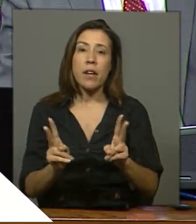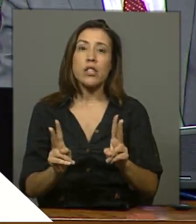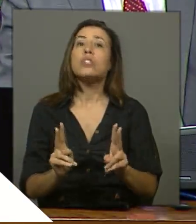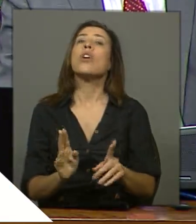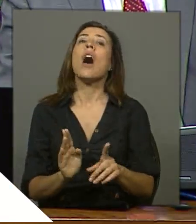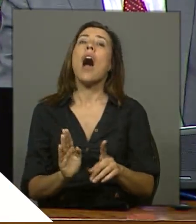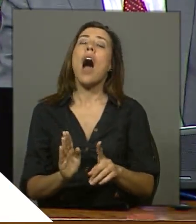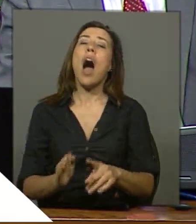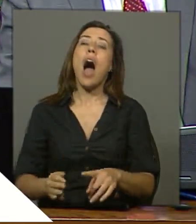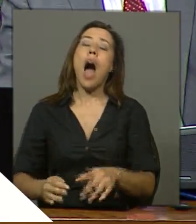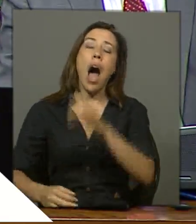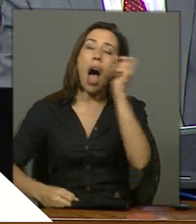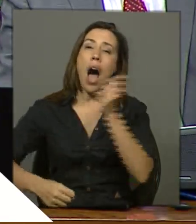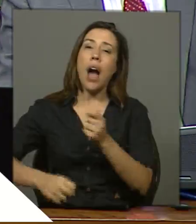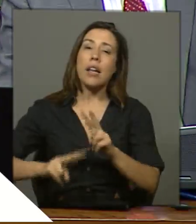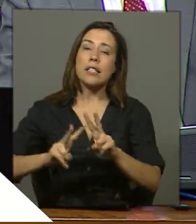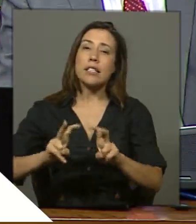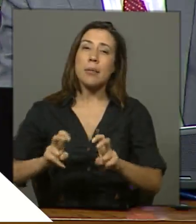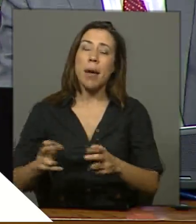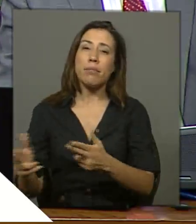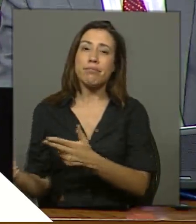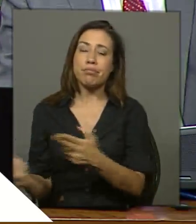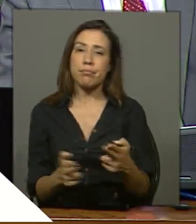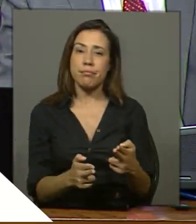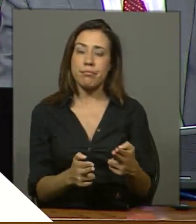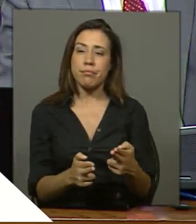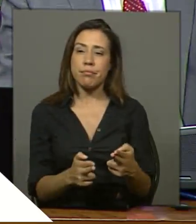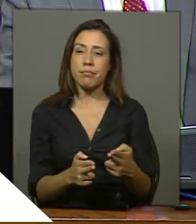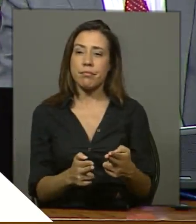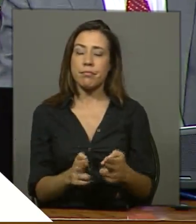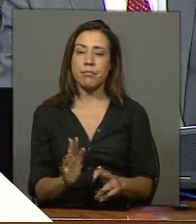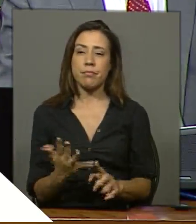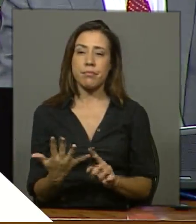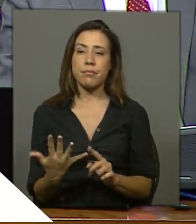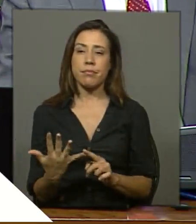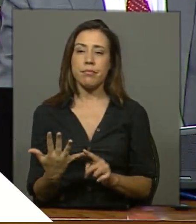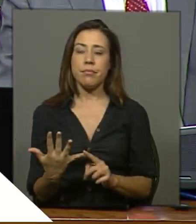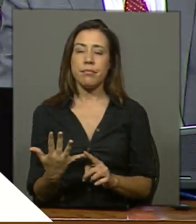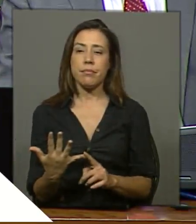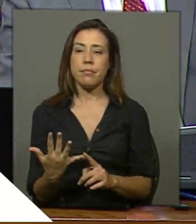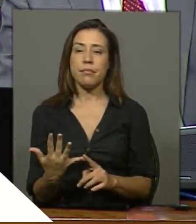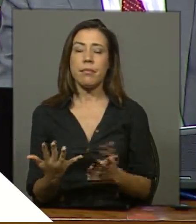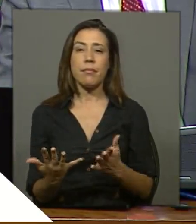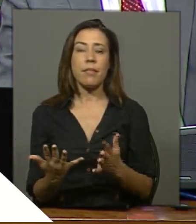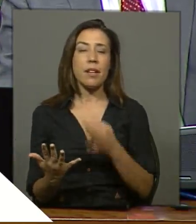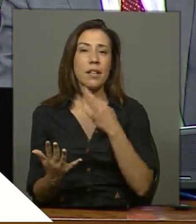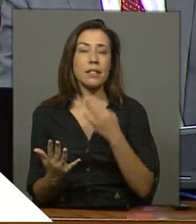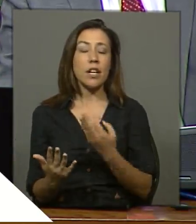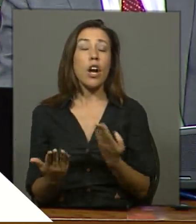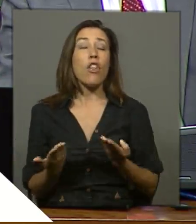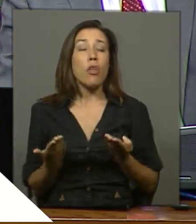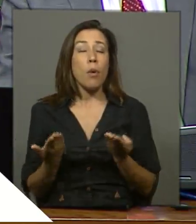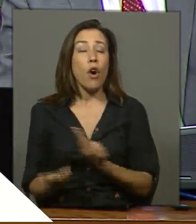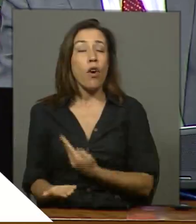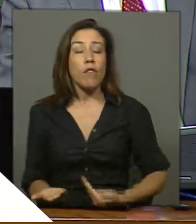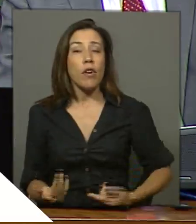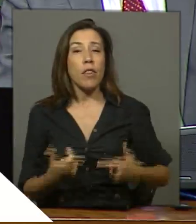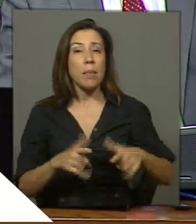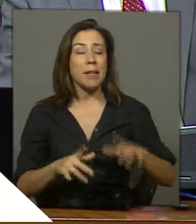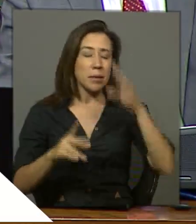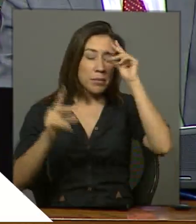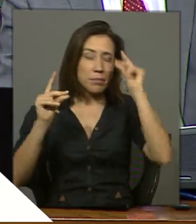araucanía en relación a los actos terroristas quinto qué disposición tiene el gobierno de crear una unidad